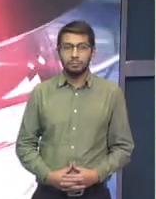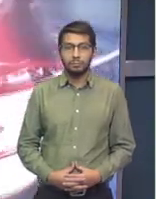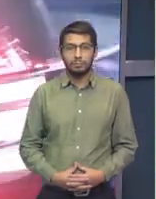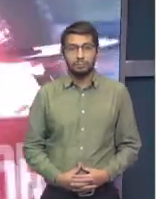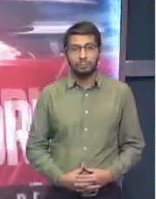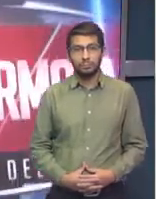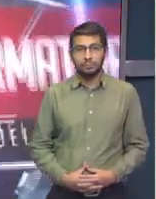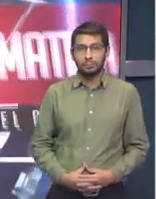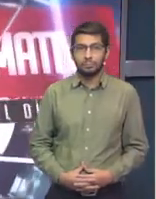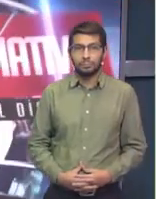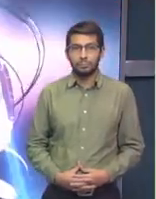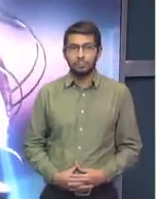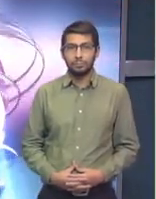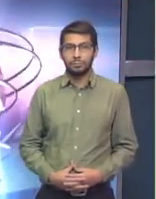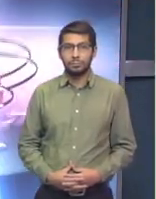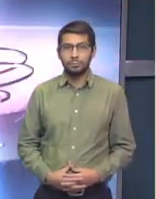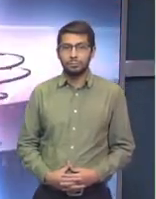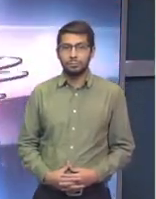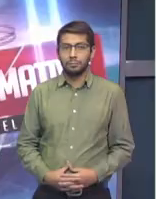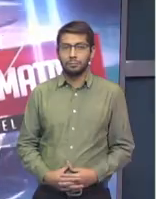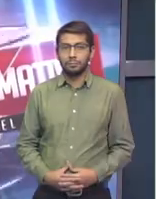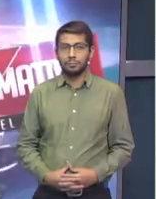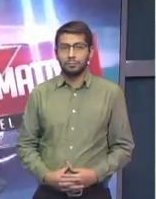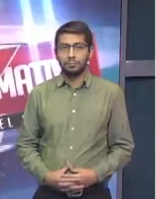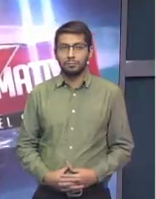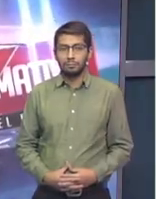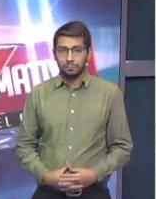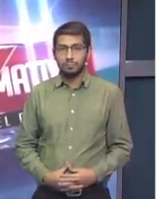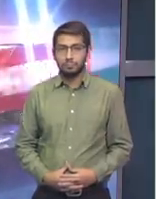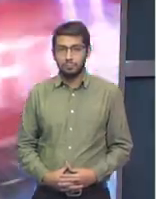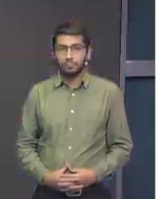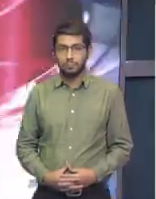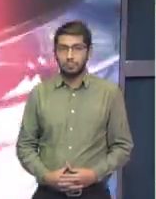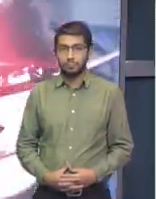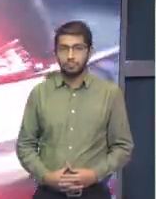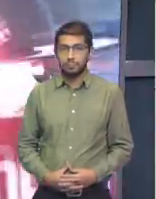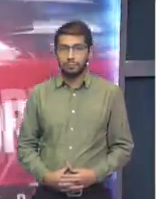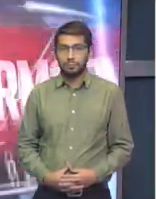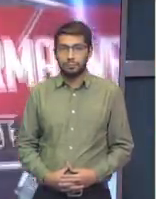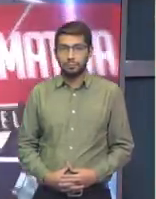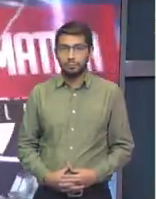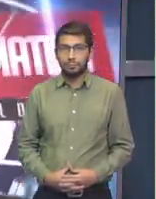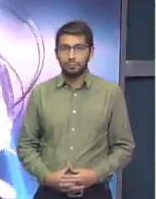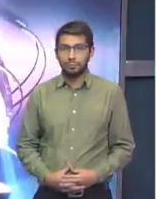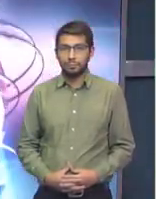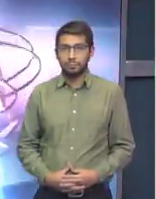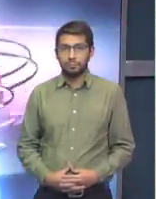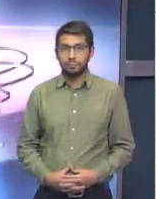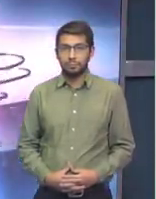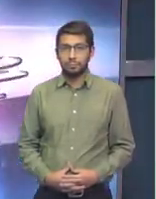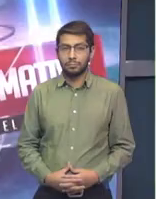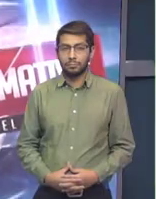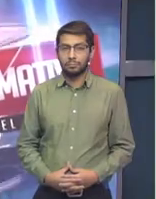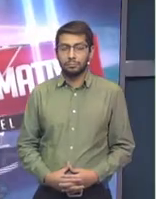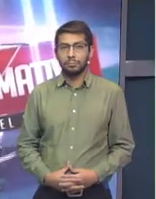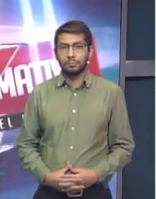que todos se van a poder ir a vacunar de acuerdo a las normativas que van dictando desde el Ministerio, y al principio